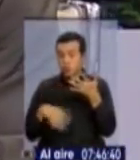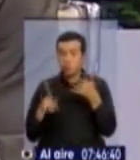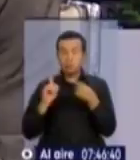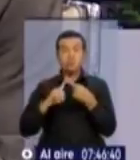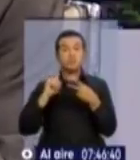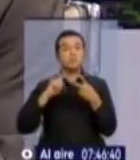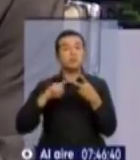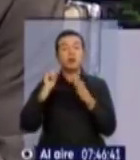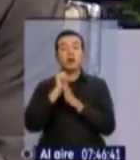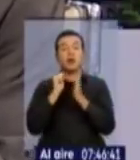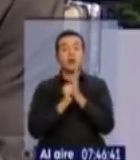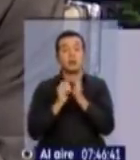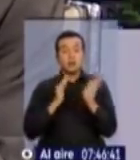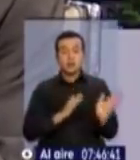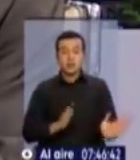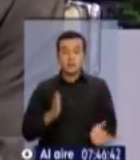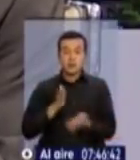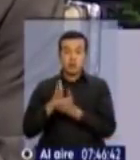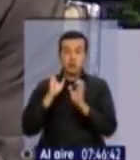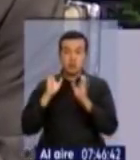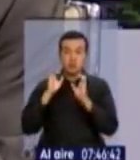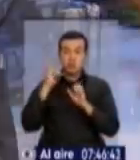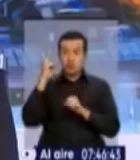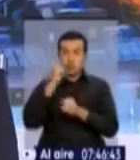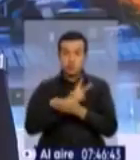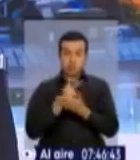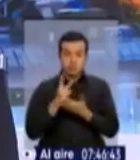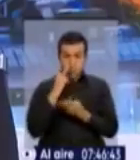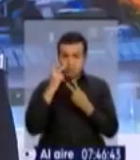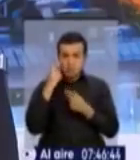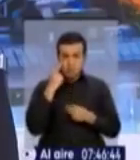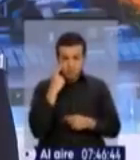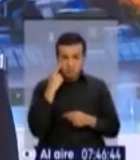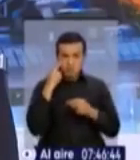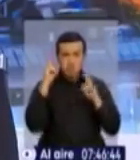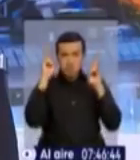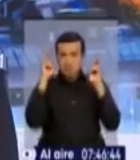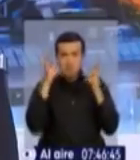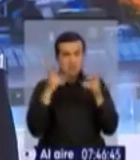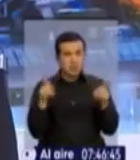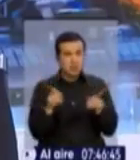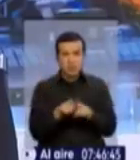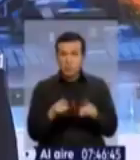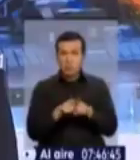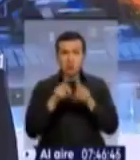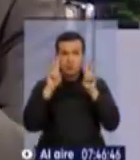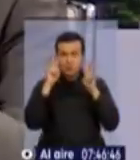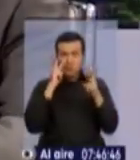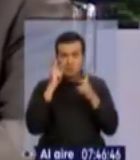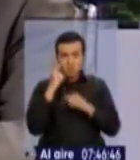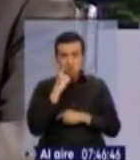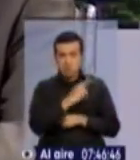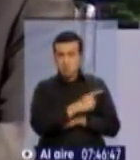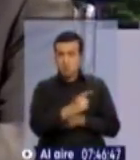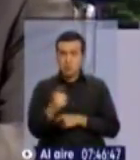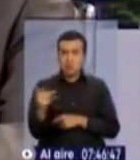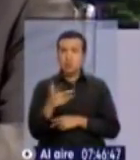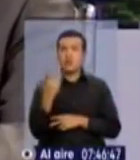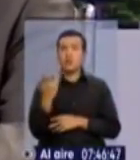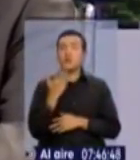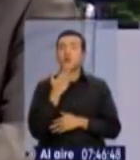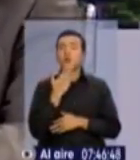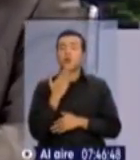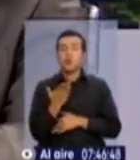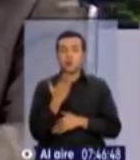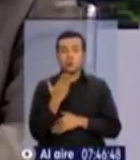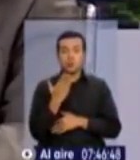de determinados medios de comunicación en las dos últimas semanas ahí hay un elemento clave también y acá claro carlos en el sentido de fíjate que